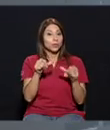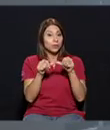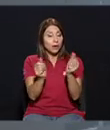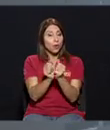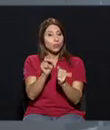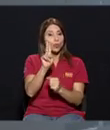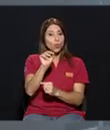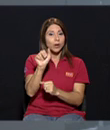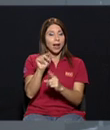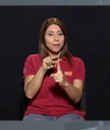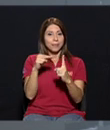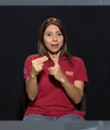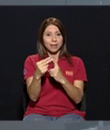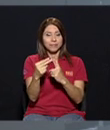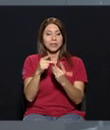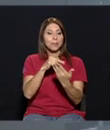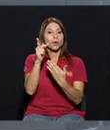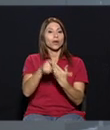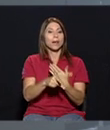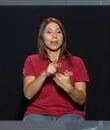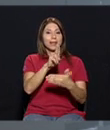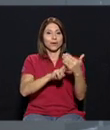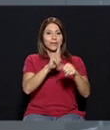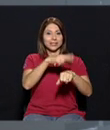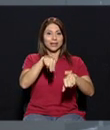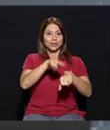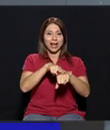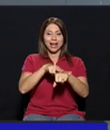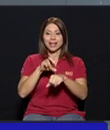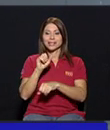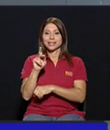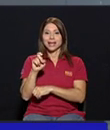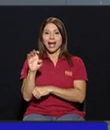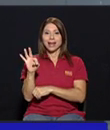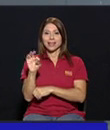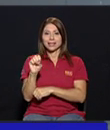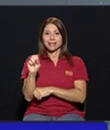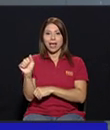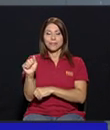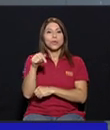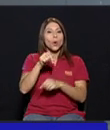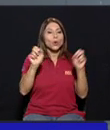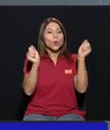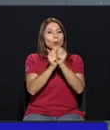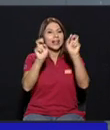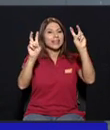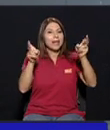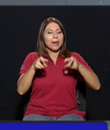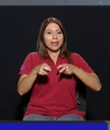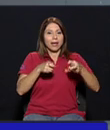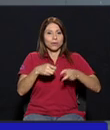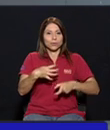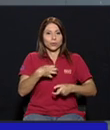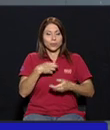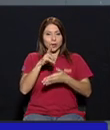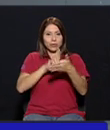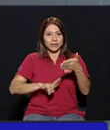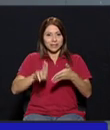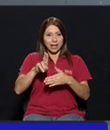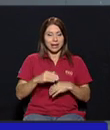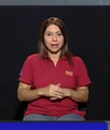Regresa usted a Una Mirada, el programa de la Universidad Nacional y del CINAR S.A., hoy con el tema de autonomía